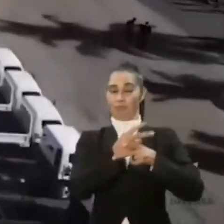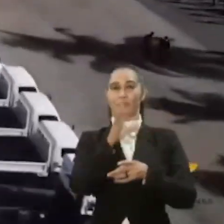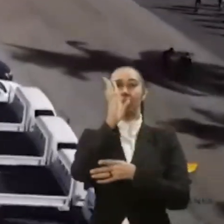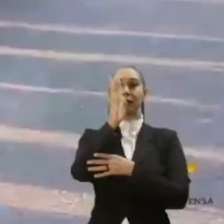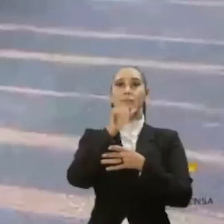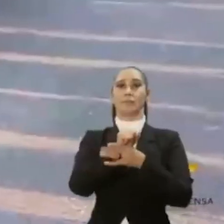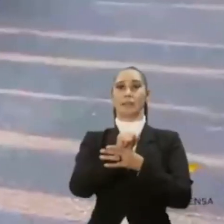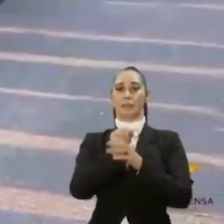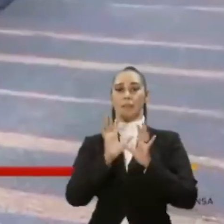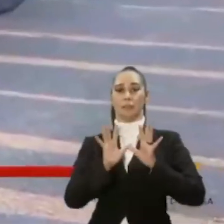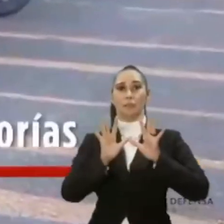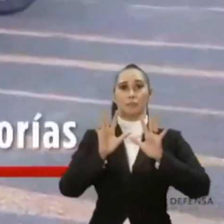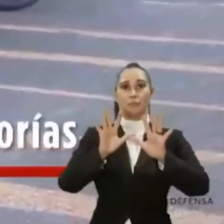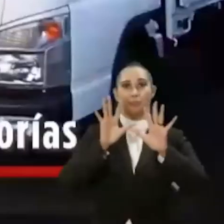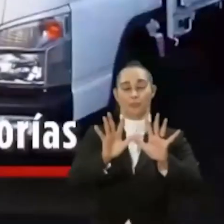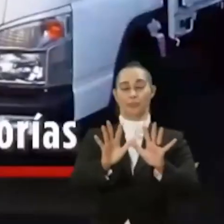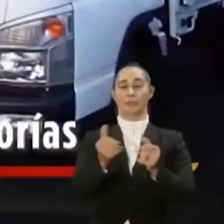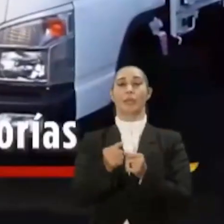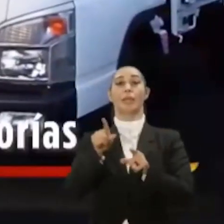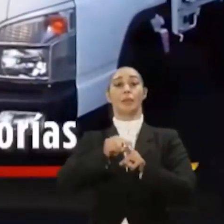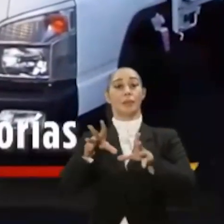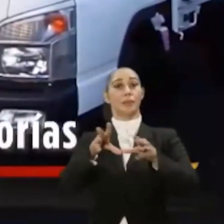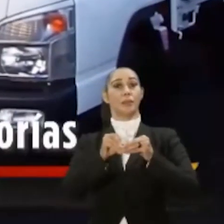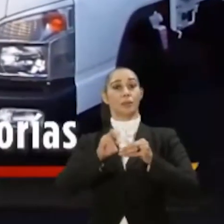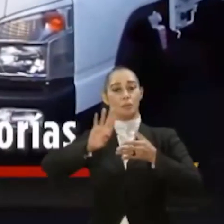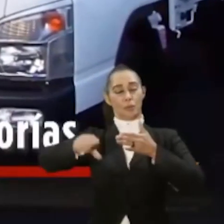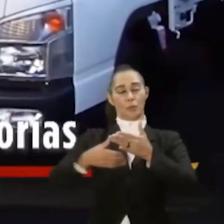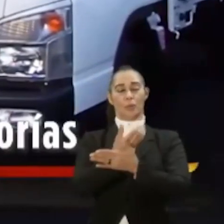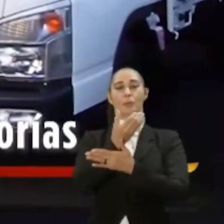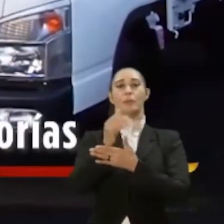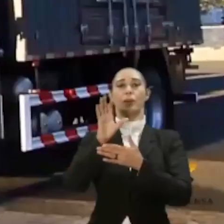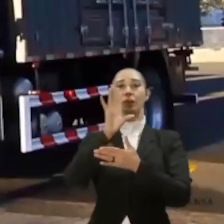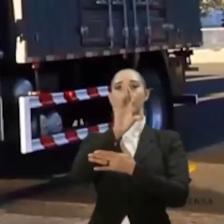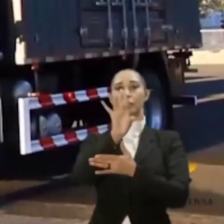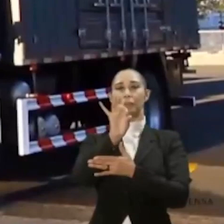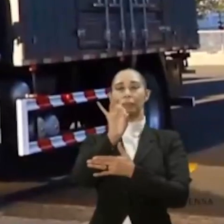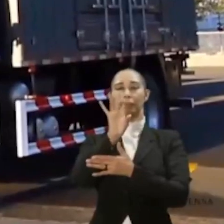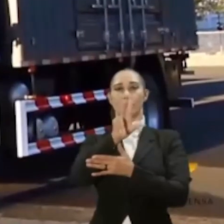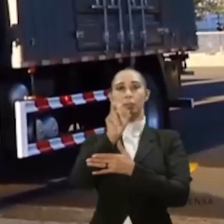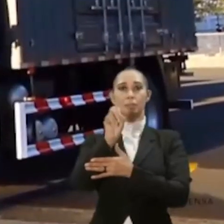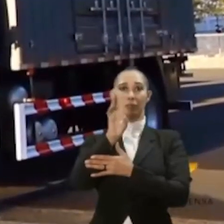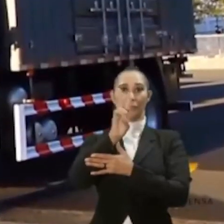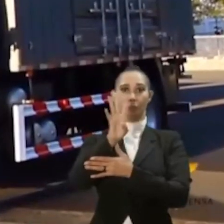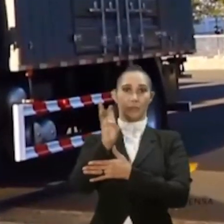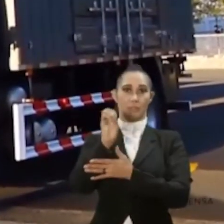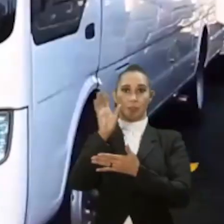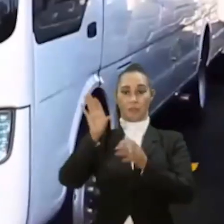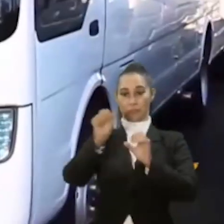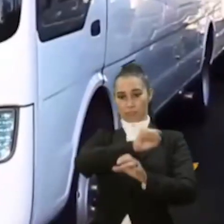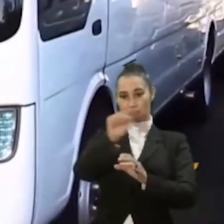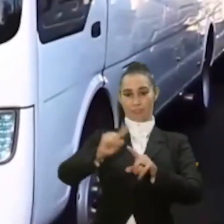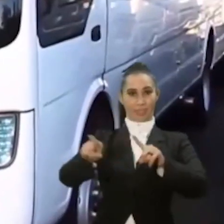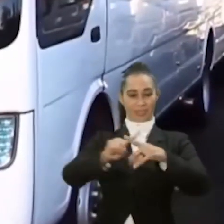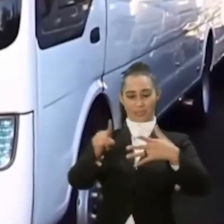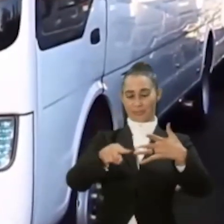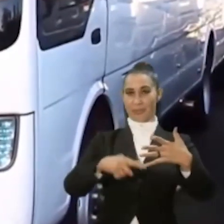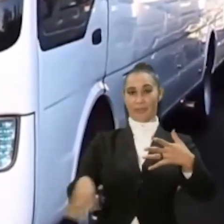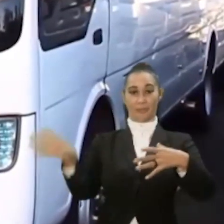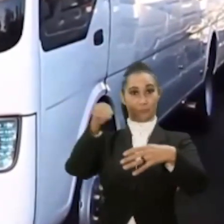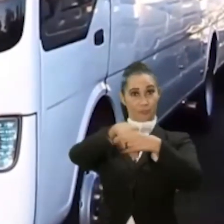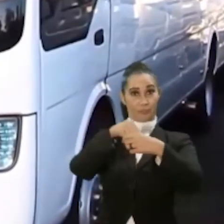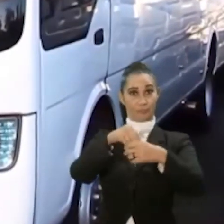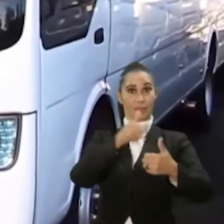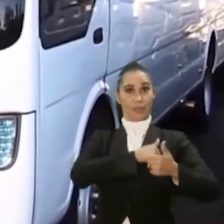vehículos antimotines. Se adquirió además una nueva flotilla de 326 vehículos de diferentes categorías que han sido incorporadas